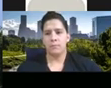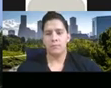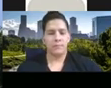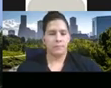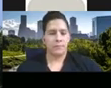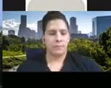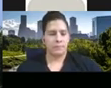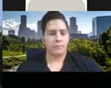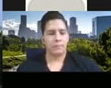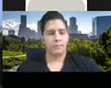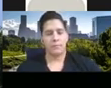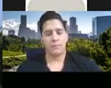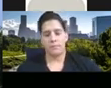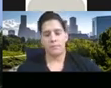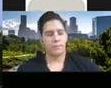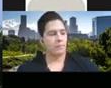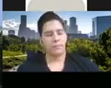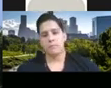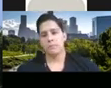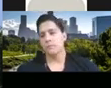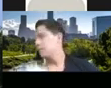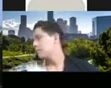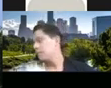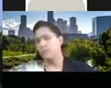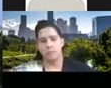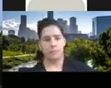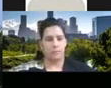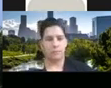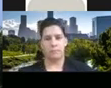voy a quitar mi pantalla para que él pueda conectarse.